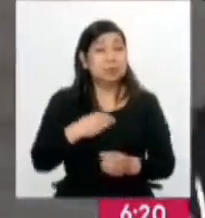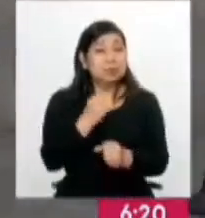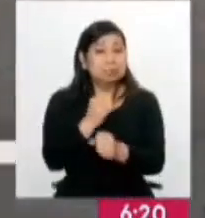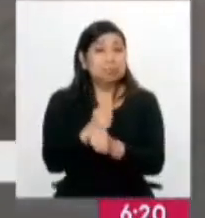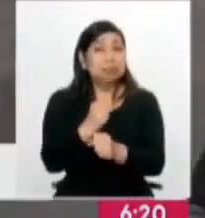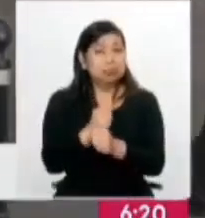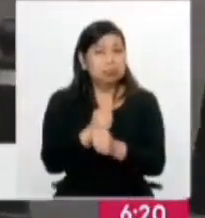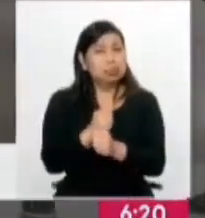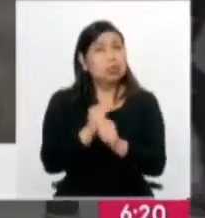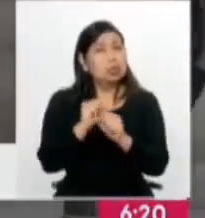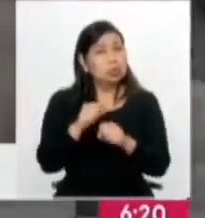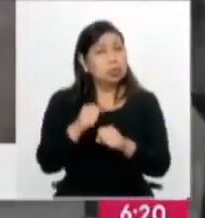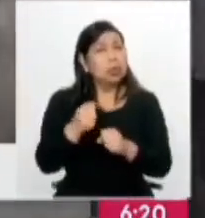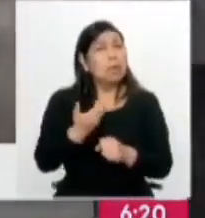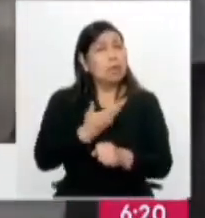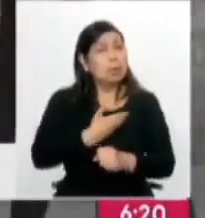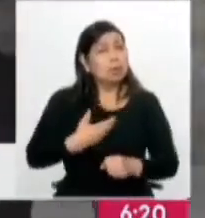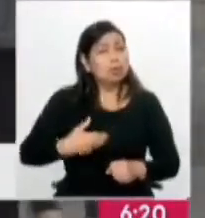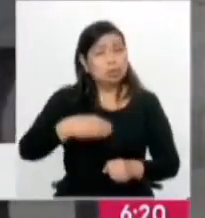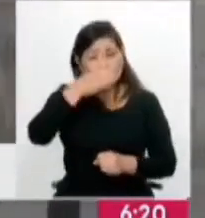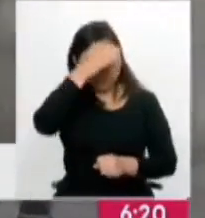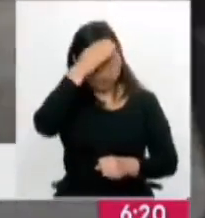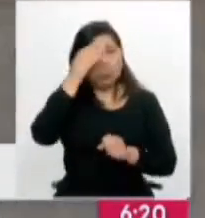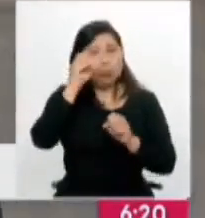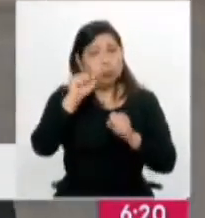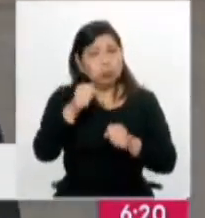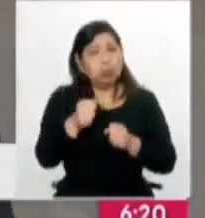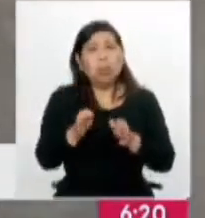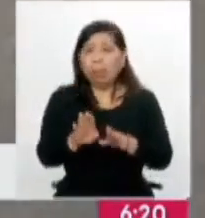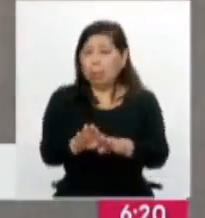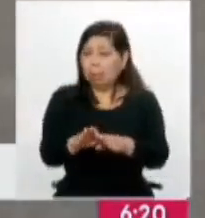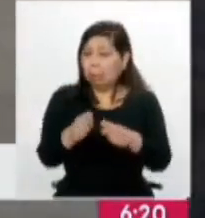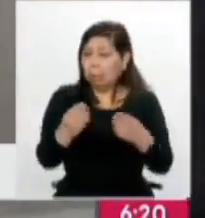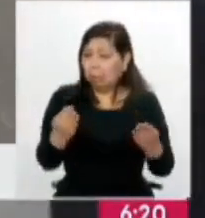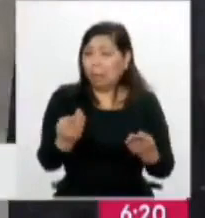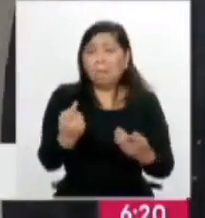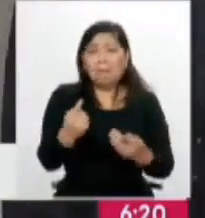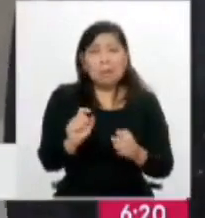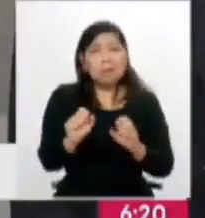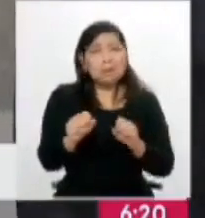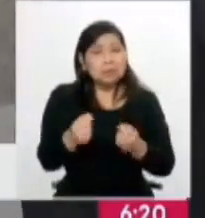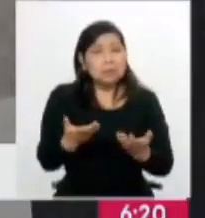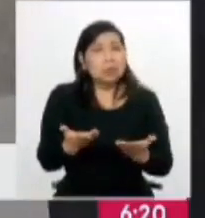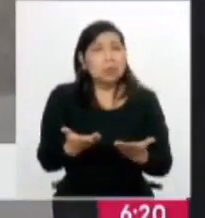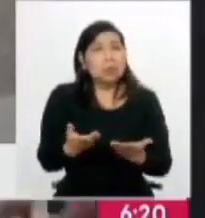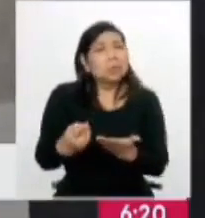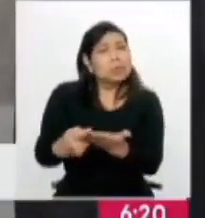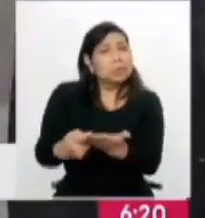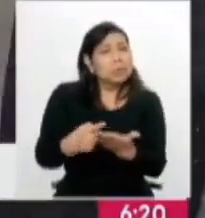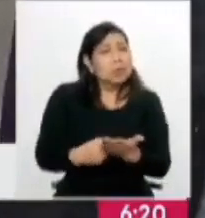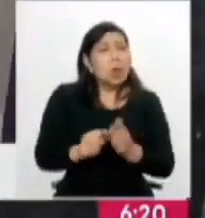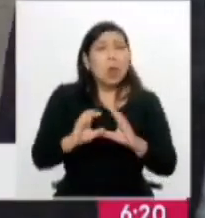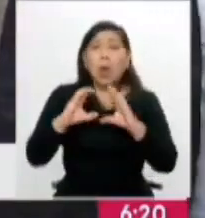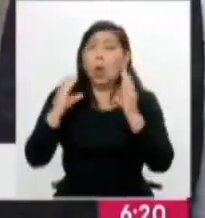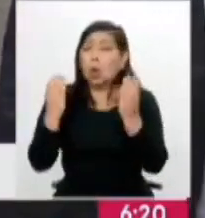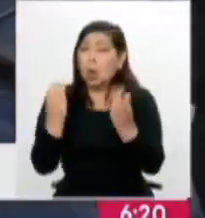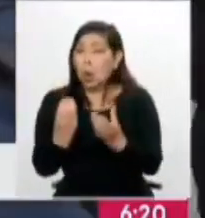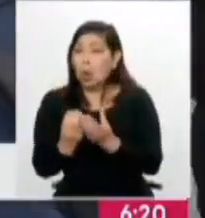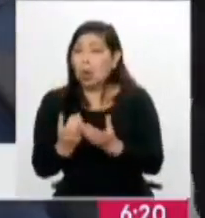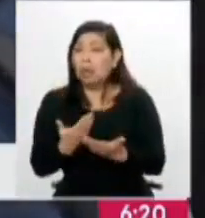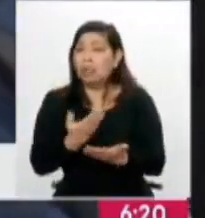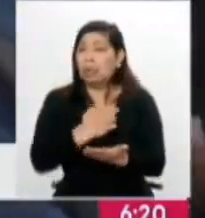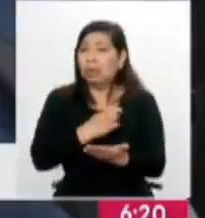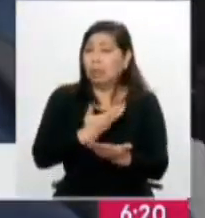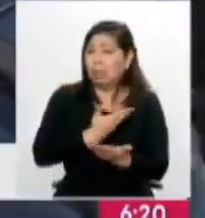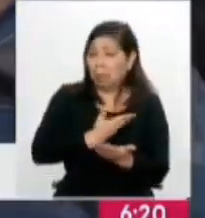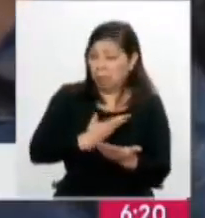Salas aseguró que el presidente Pedro Castillo mantendrá las puertas abiertas para lograr el consenso entre Congreso y